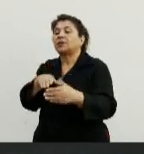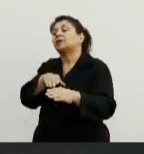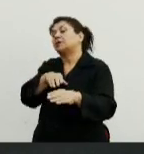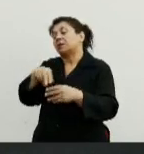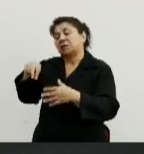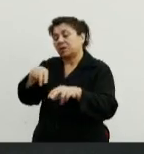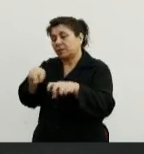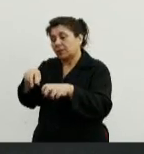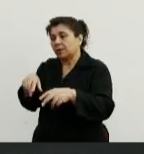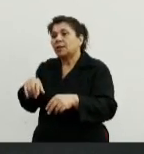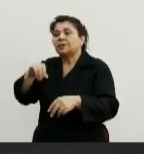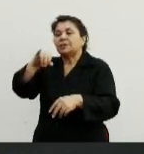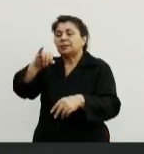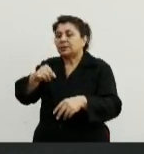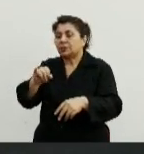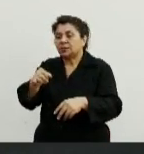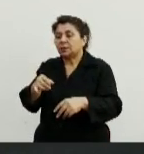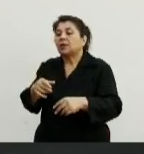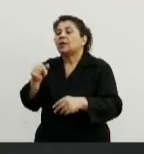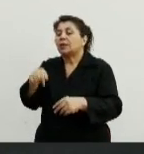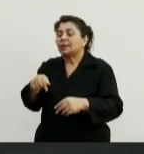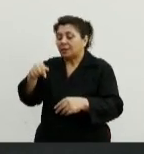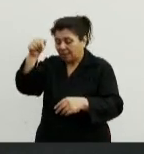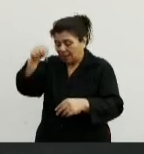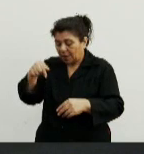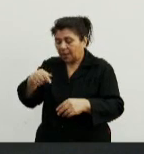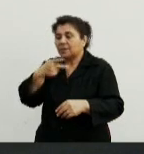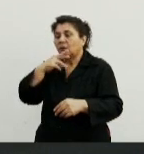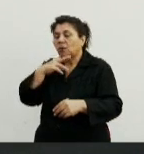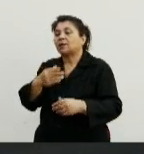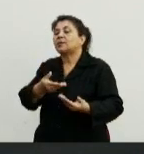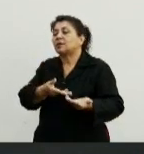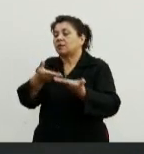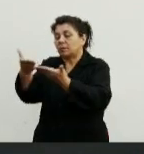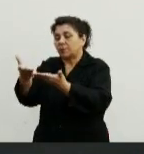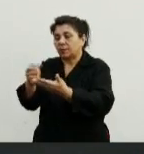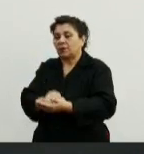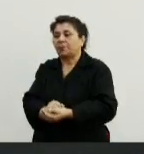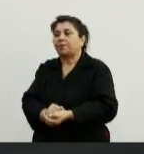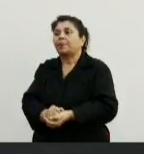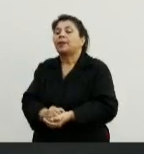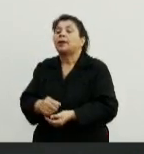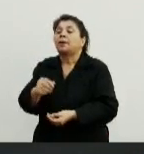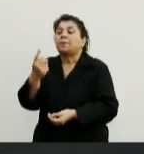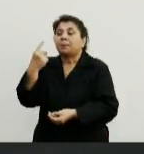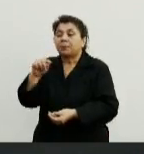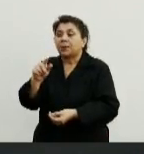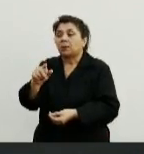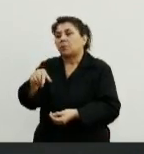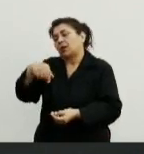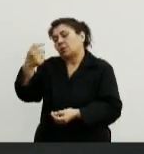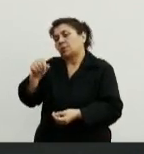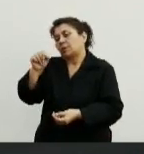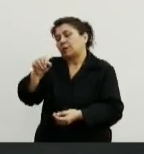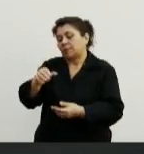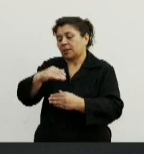dentro de la provincia sigue siendo válido el que se emitió en el comité de crisis de la provincia es el día cero ahora para circular en el resto del país es